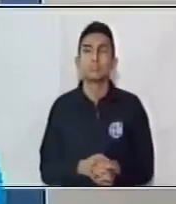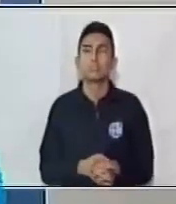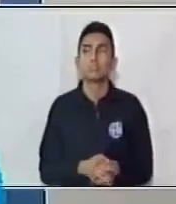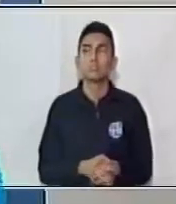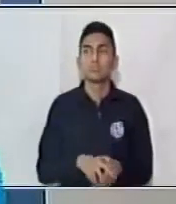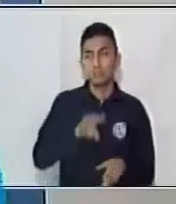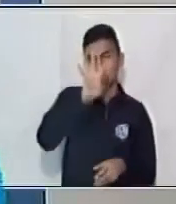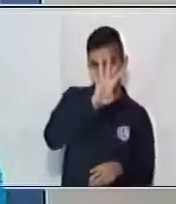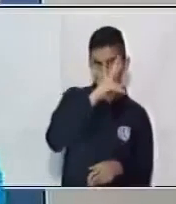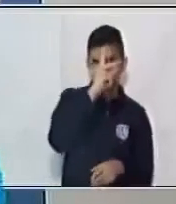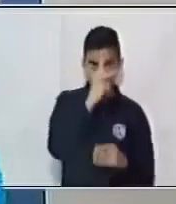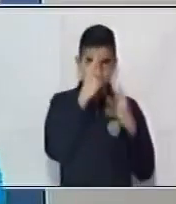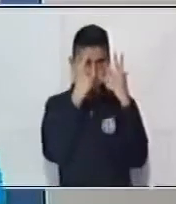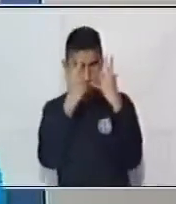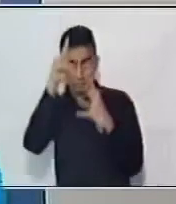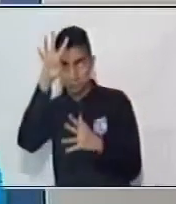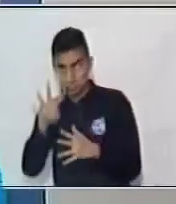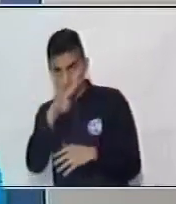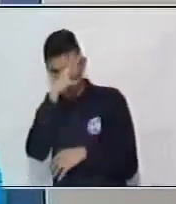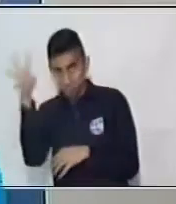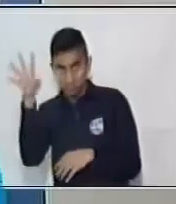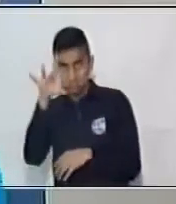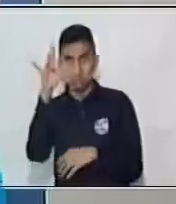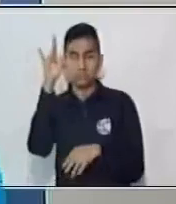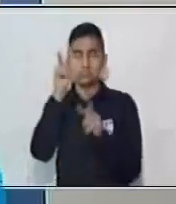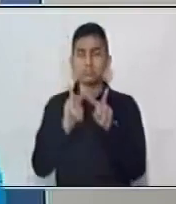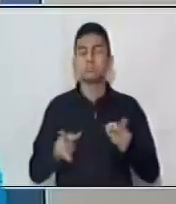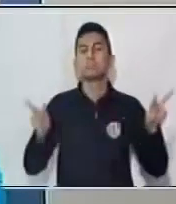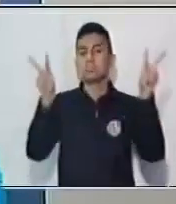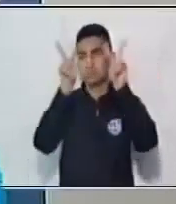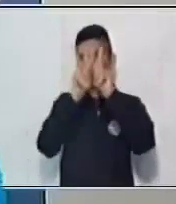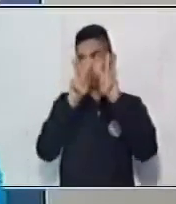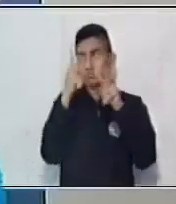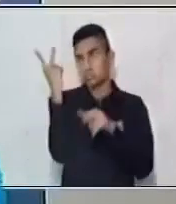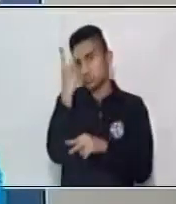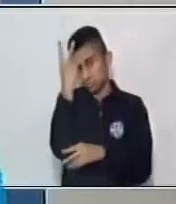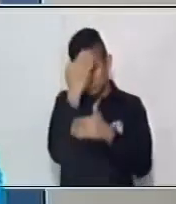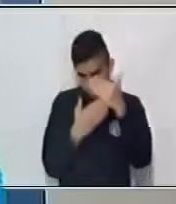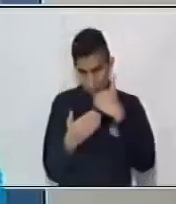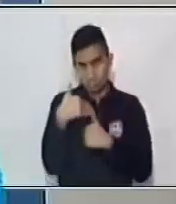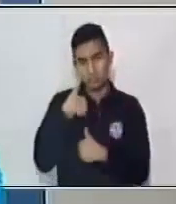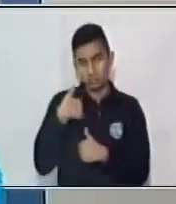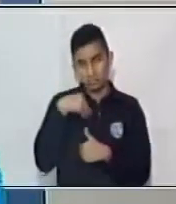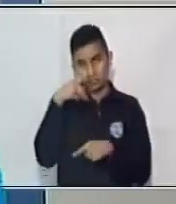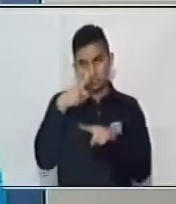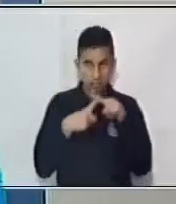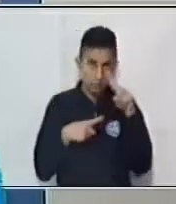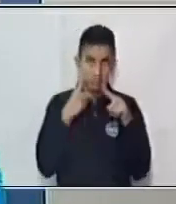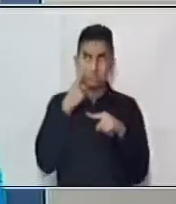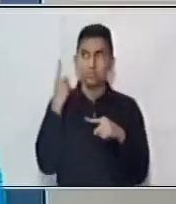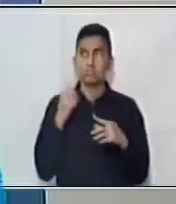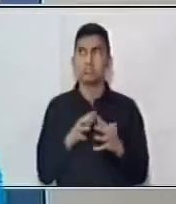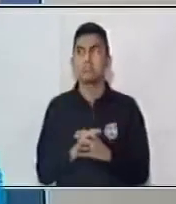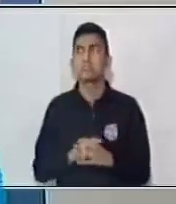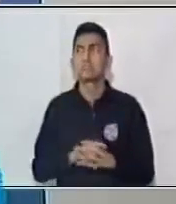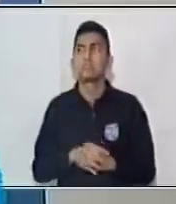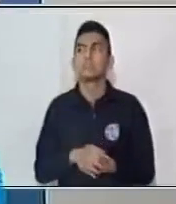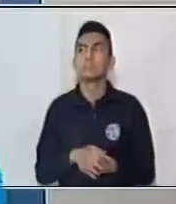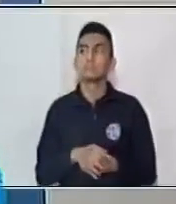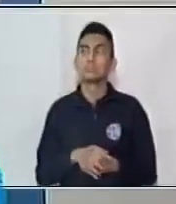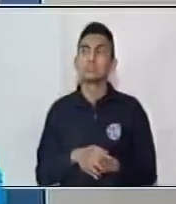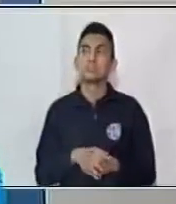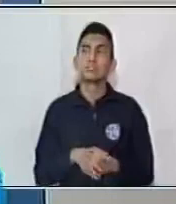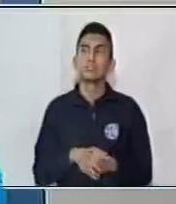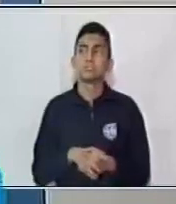tablita y encontramos el valor. Los dos tienen mitad, sacamos la mitad, 2 y